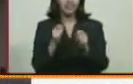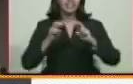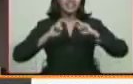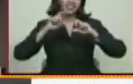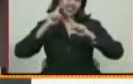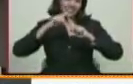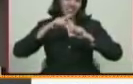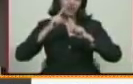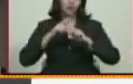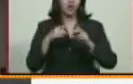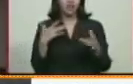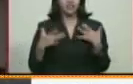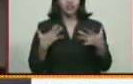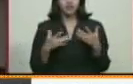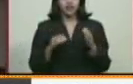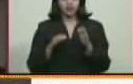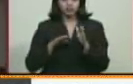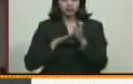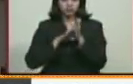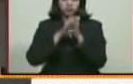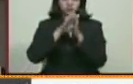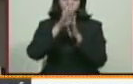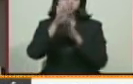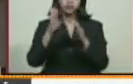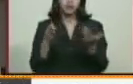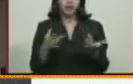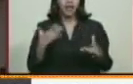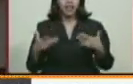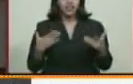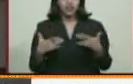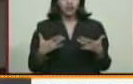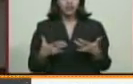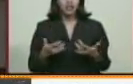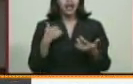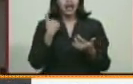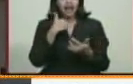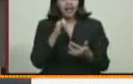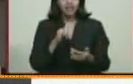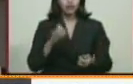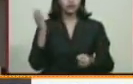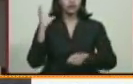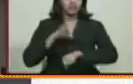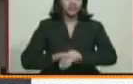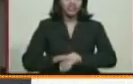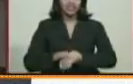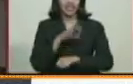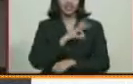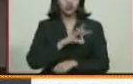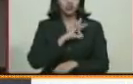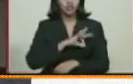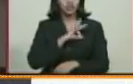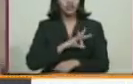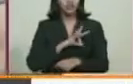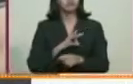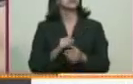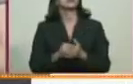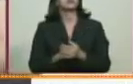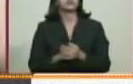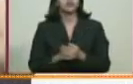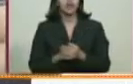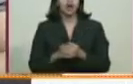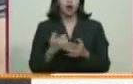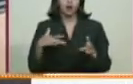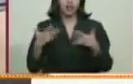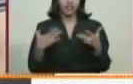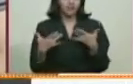hechos, van surgiendo más cosas, no más detalles. Hay una condena, obviamente, de la sociedad sensata de este país a un hecho criminal como ese, claro.